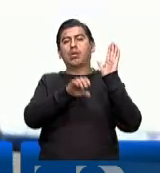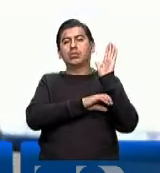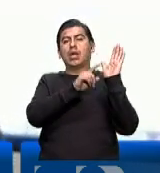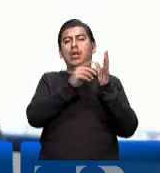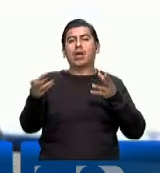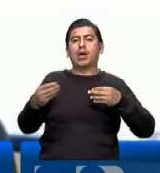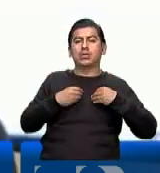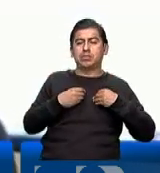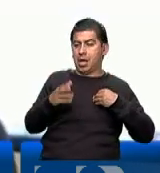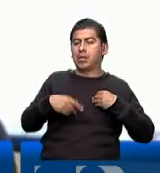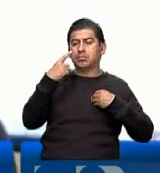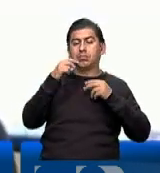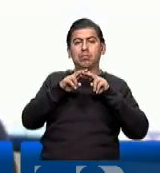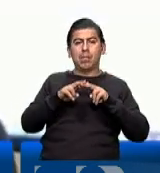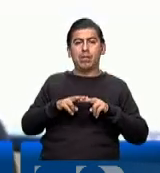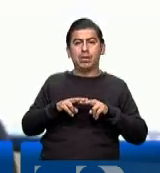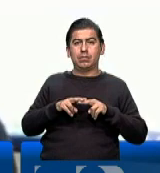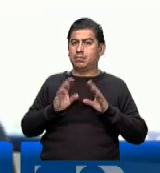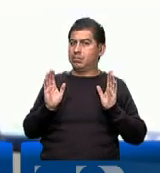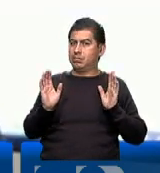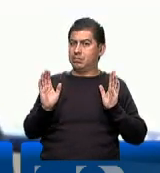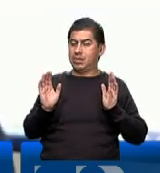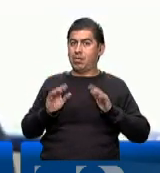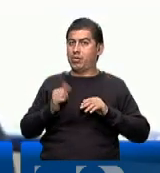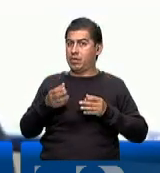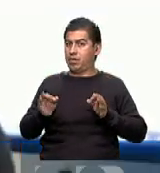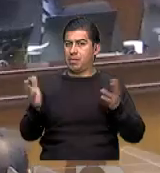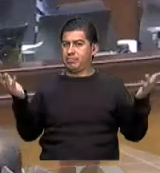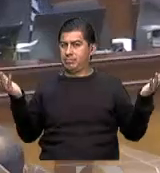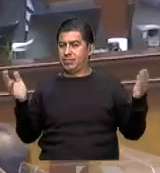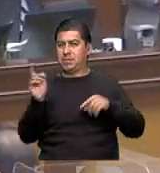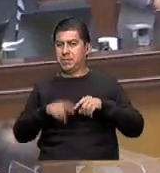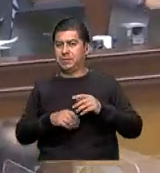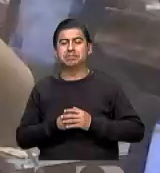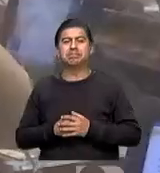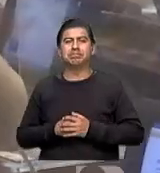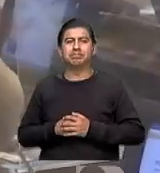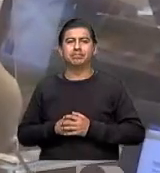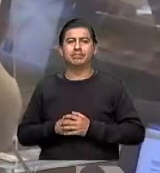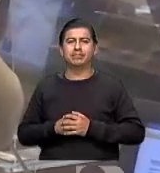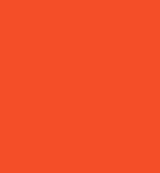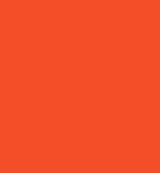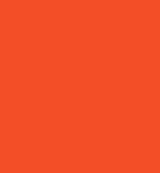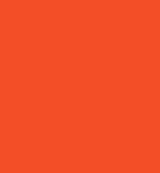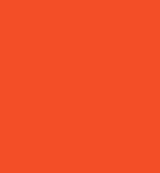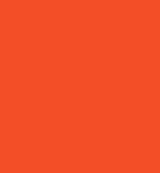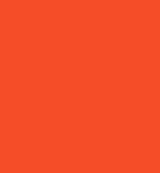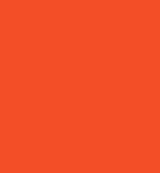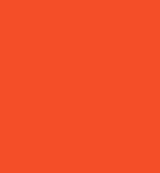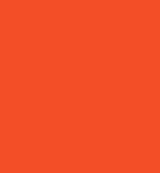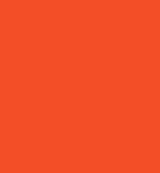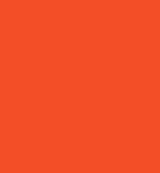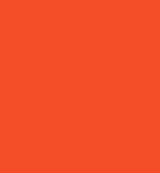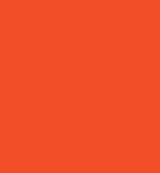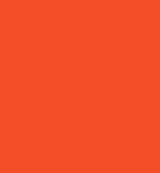admita al trámite la demanda con suspensión cautelar no hay ninguna otra posible en quito belén merizalde 24 horas